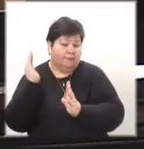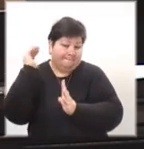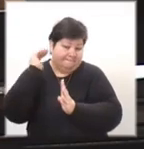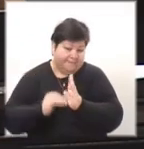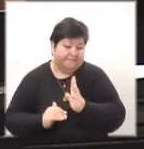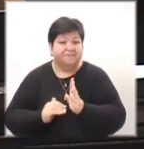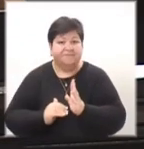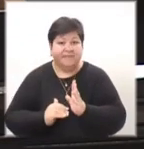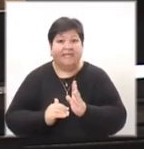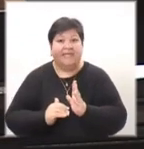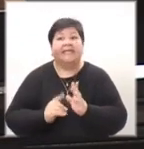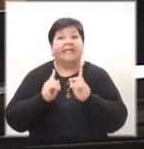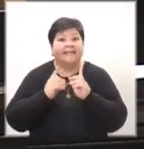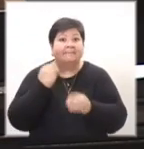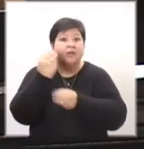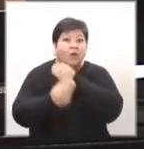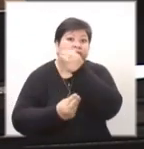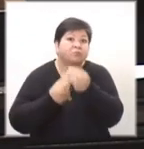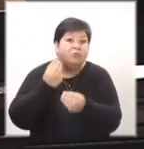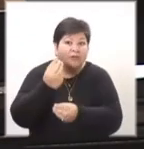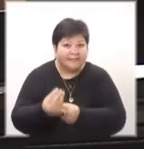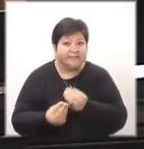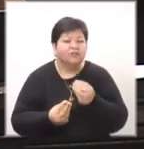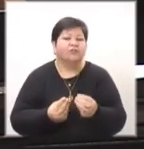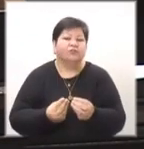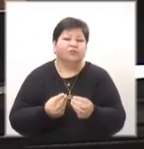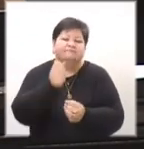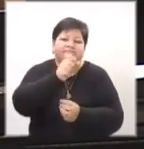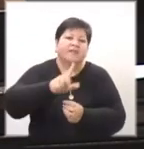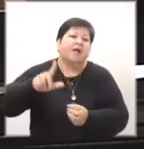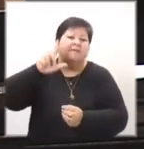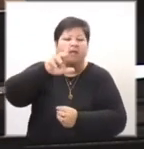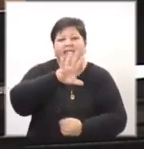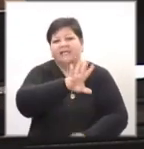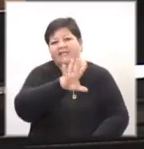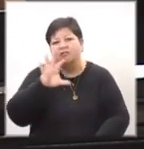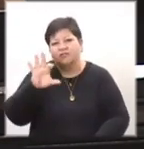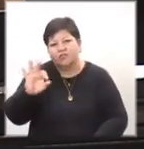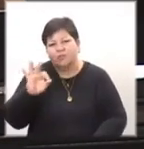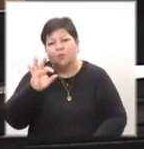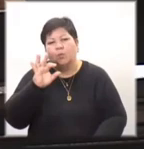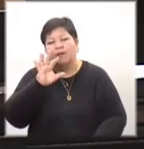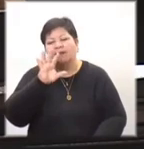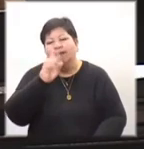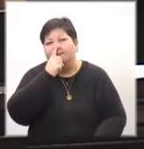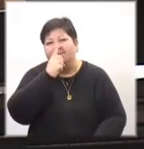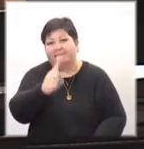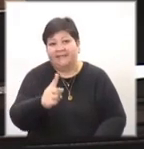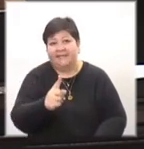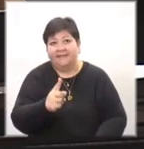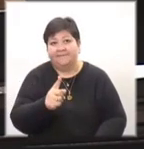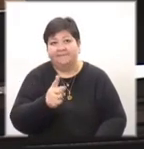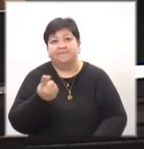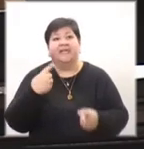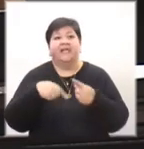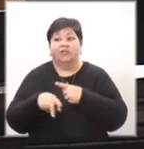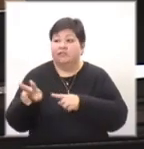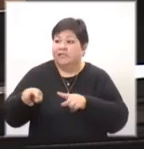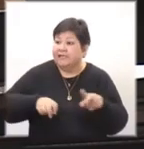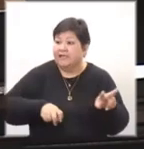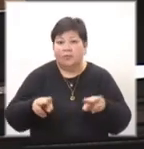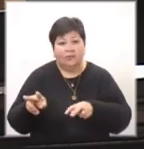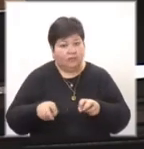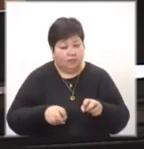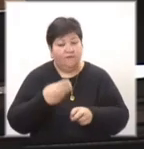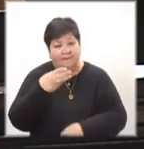puestos cotizantes crecieron en más de 550.000, lo que permitió un aumento de la recaudación del Banco